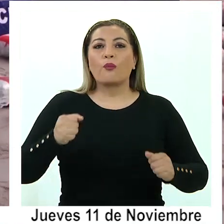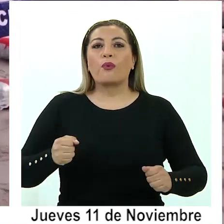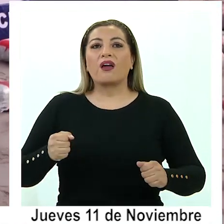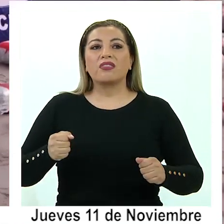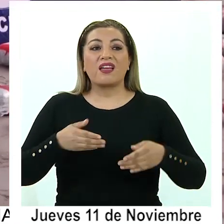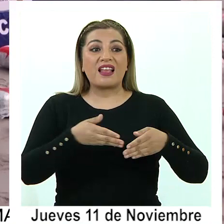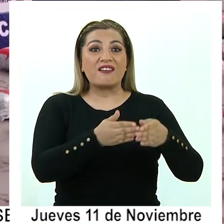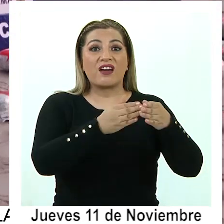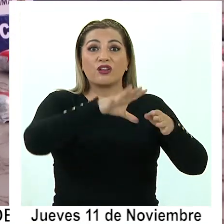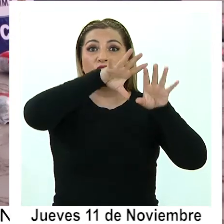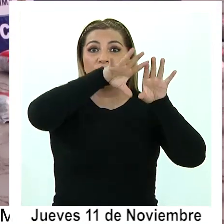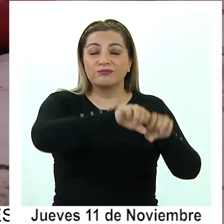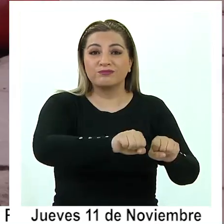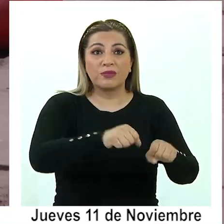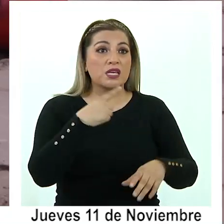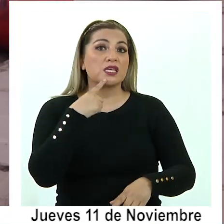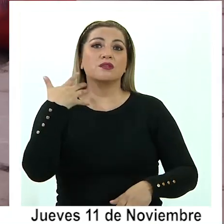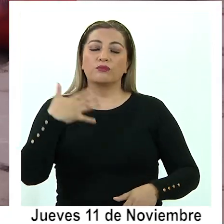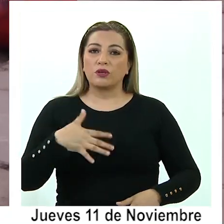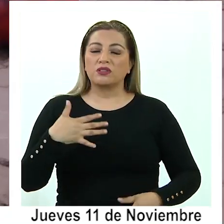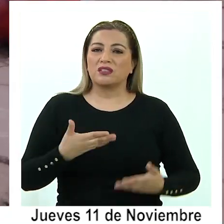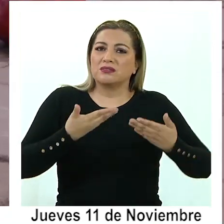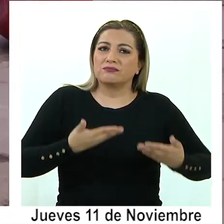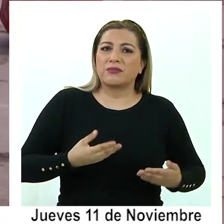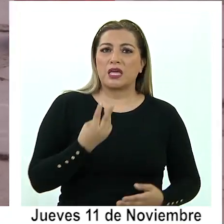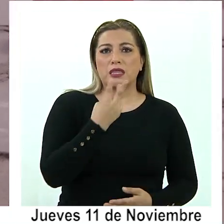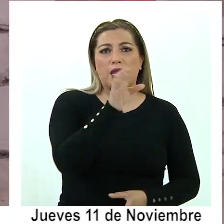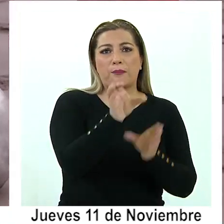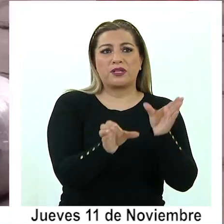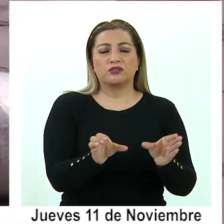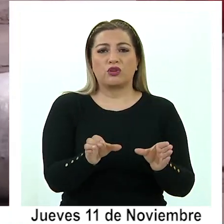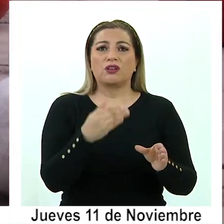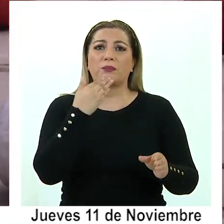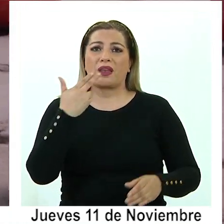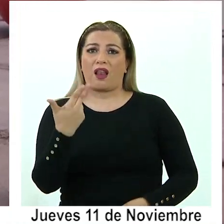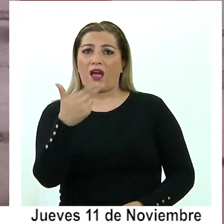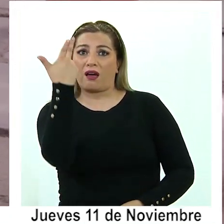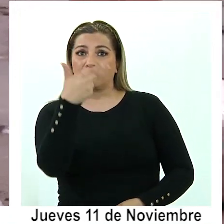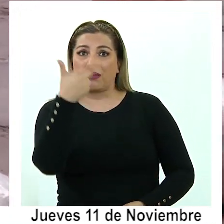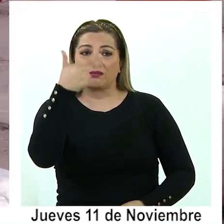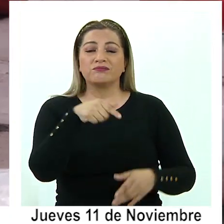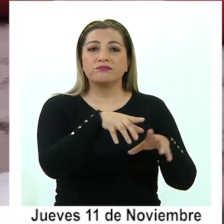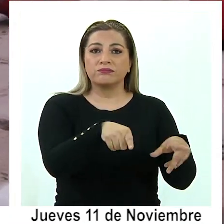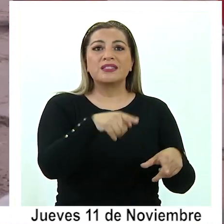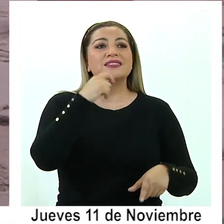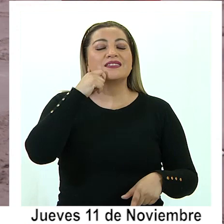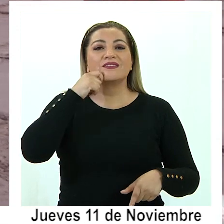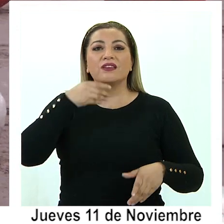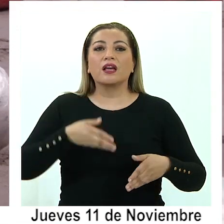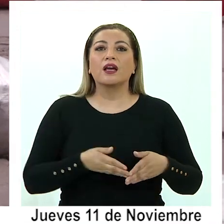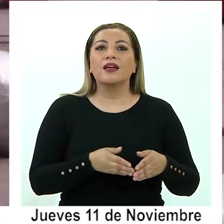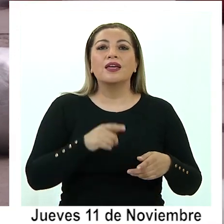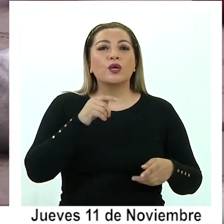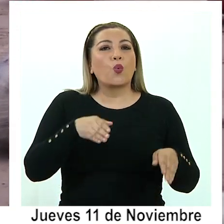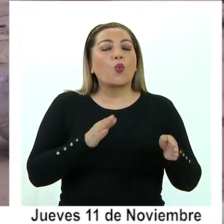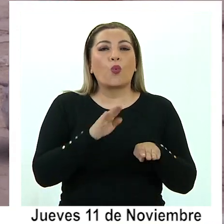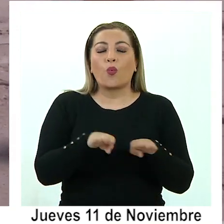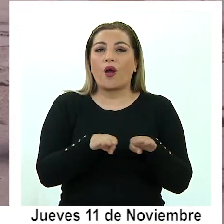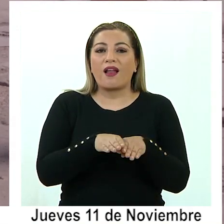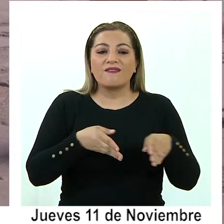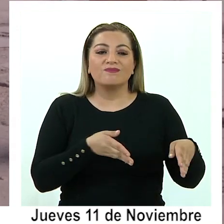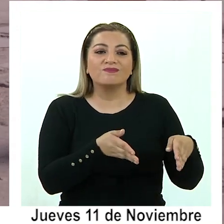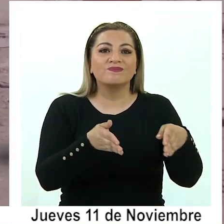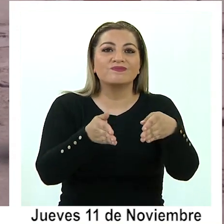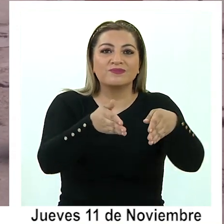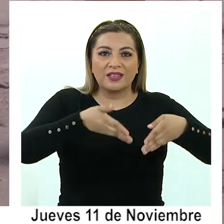cargamento importante, ¿no es cierto? Se pudo detener a 3 personas, un arma, y es una ruta, son rutas, todo esto del tráfico de drogas, se